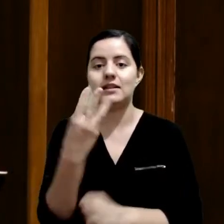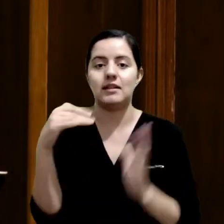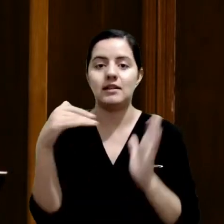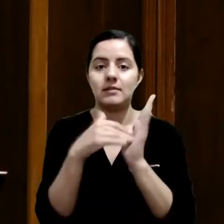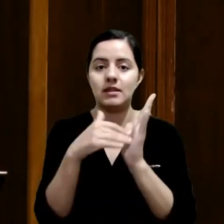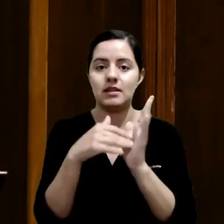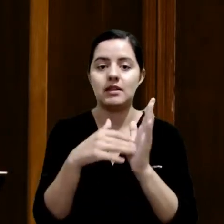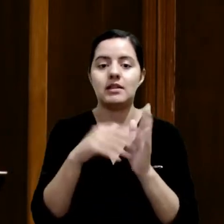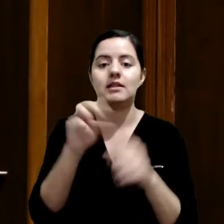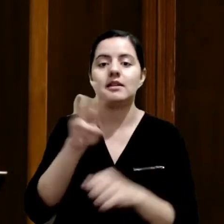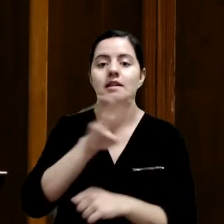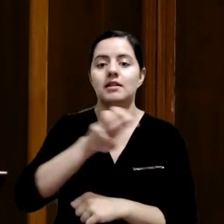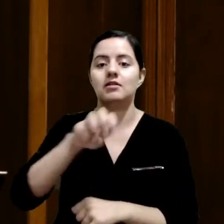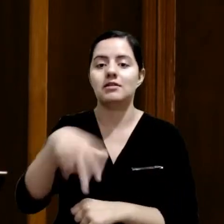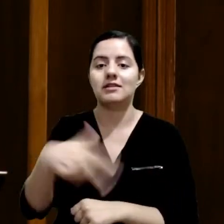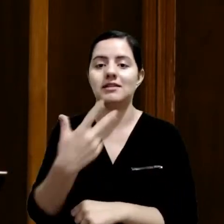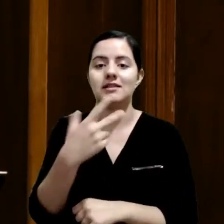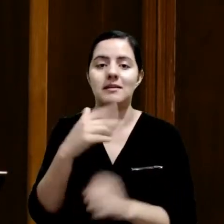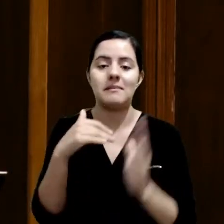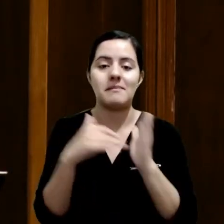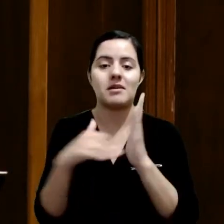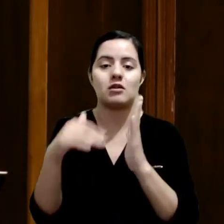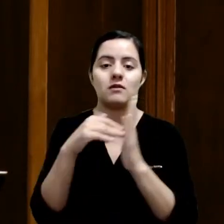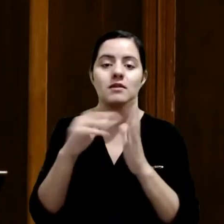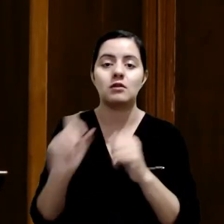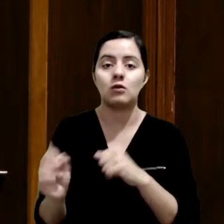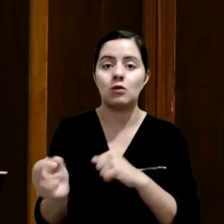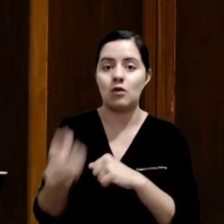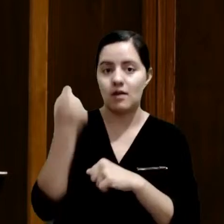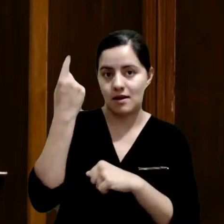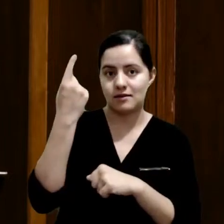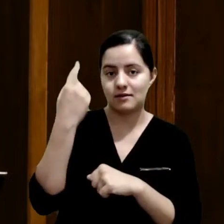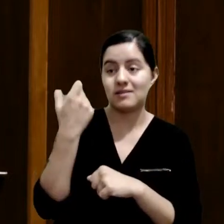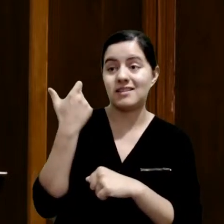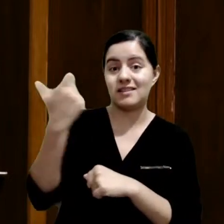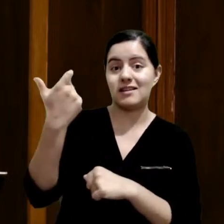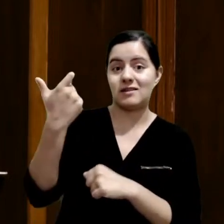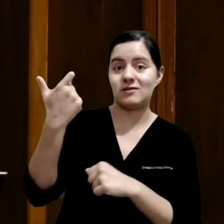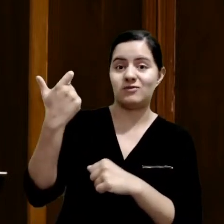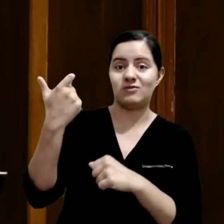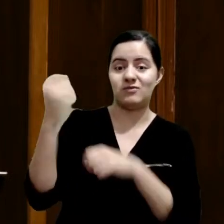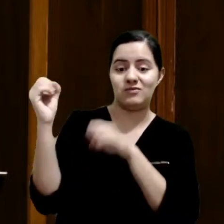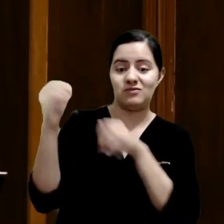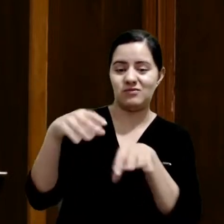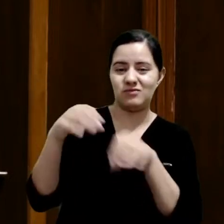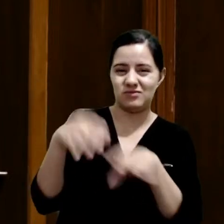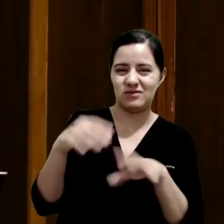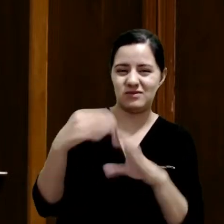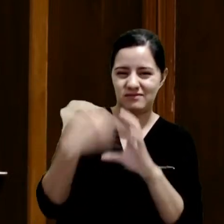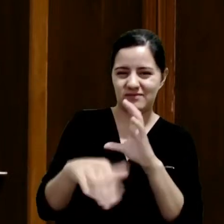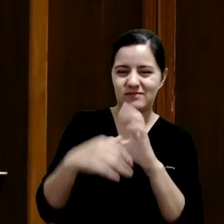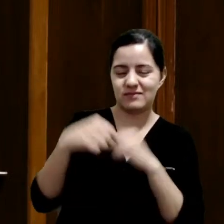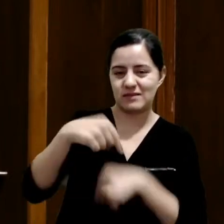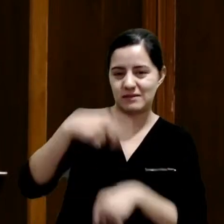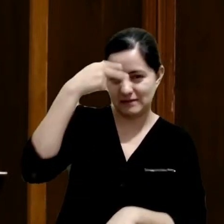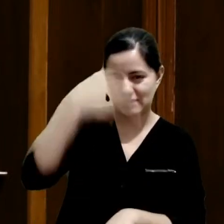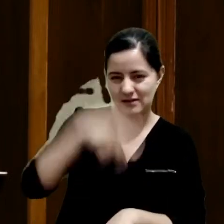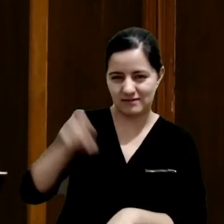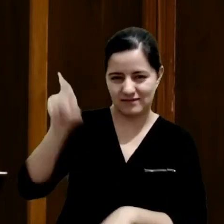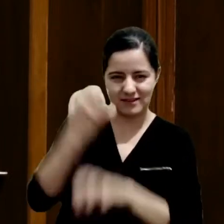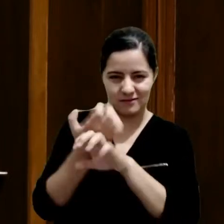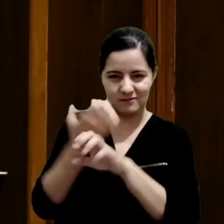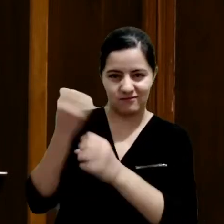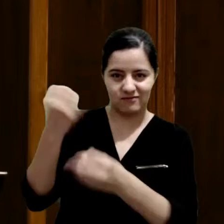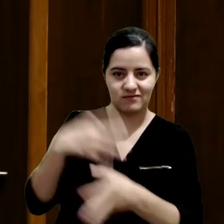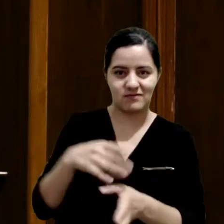63.313 millones de dólares en remesas, lo que representa un aumento del 7.6% respecto al